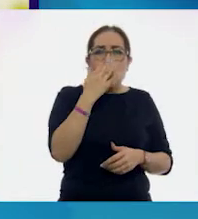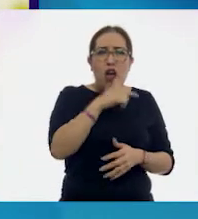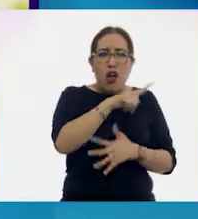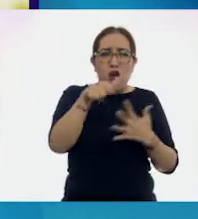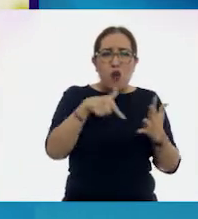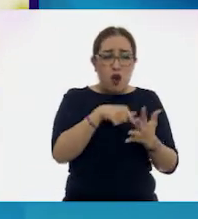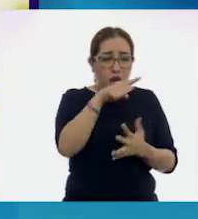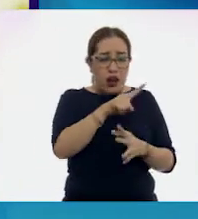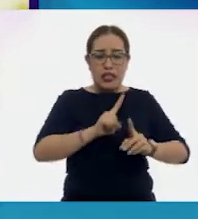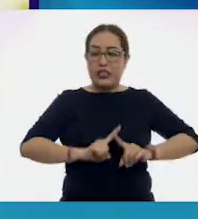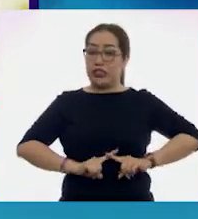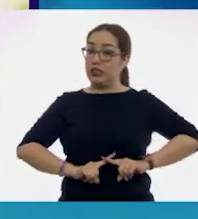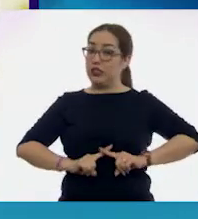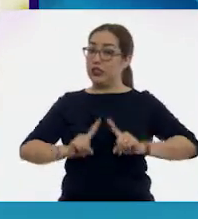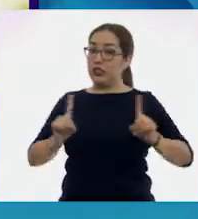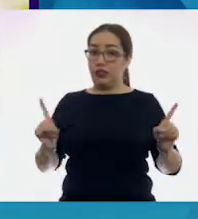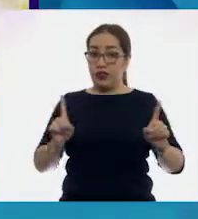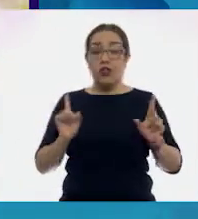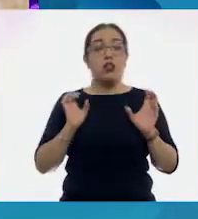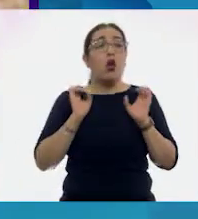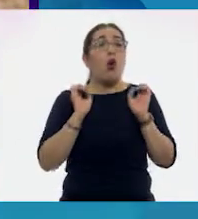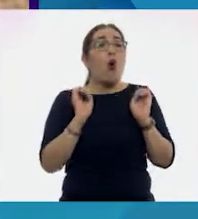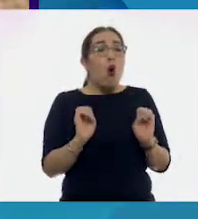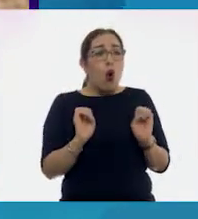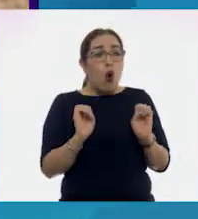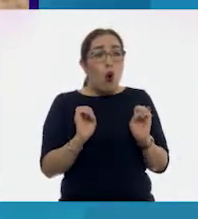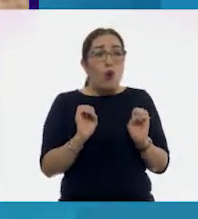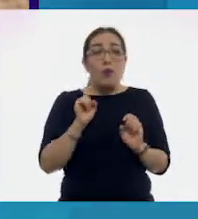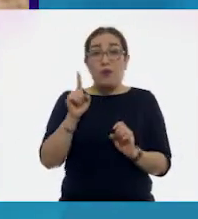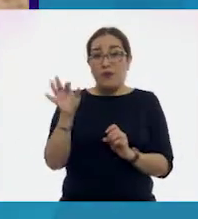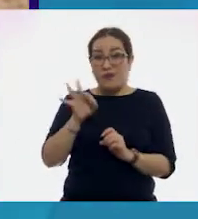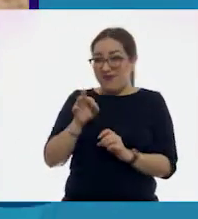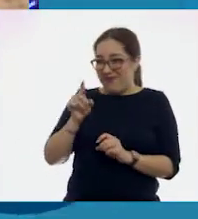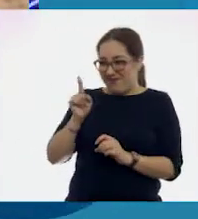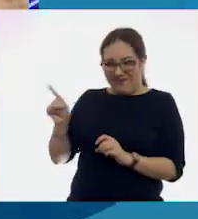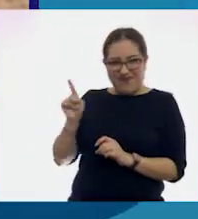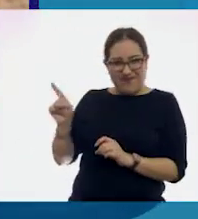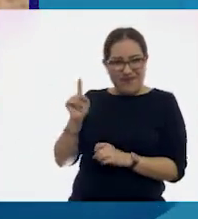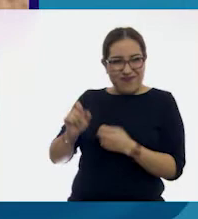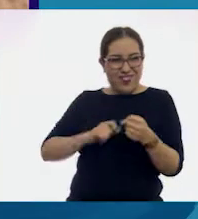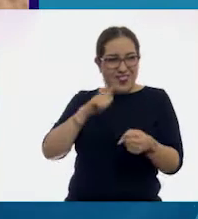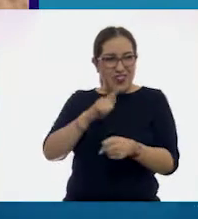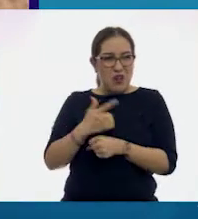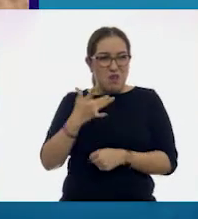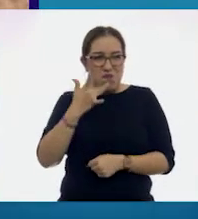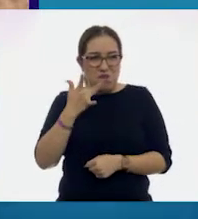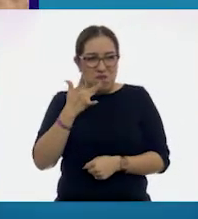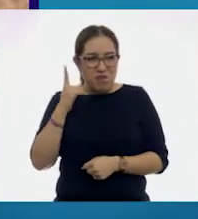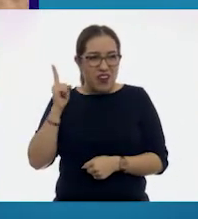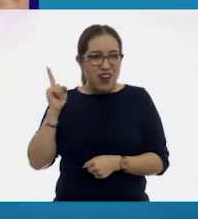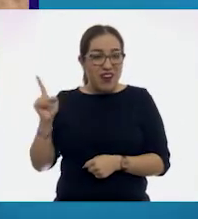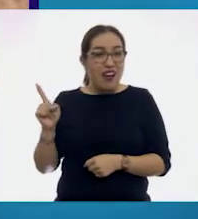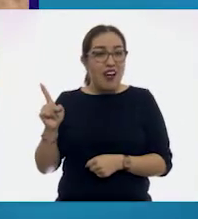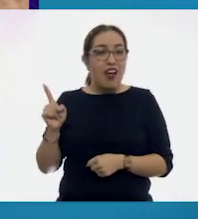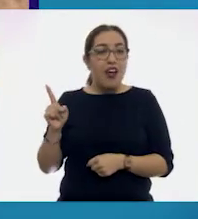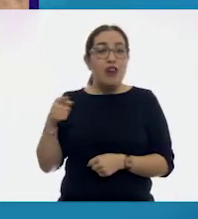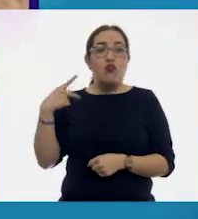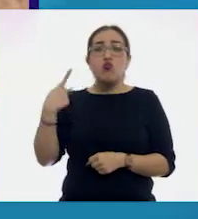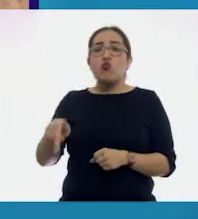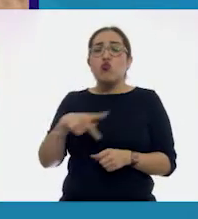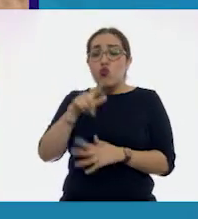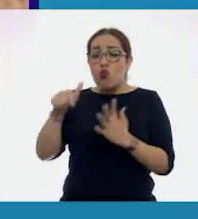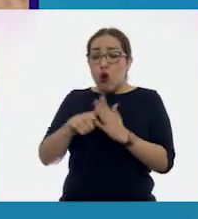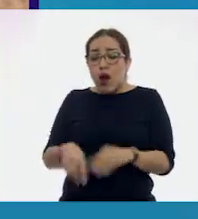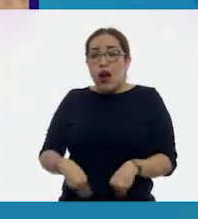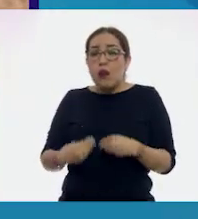totalmente distintas. O bien a un monstruo de Gila cuyo hábitat natural es la zona desértica